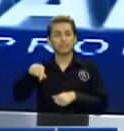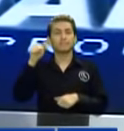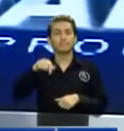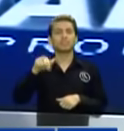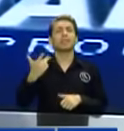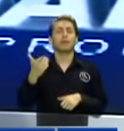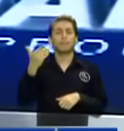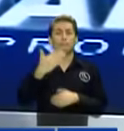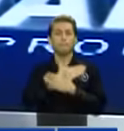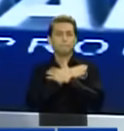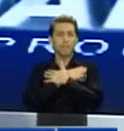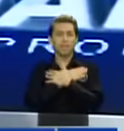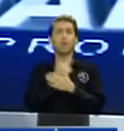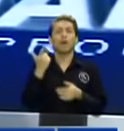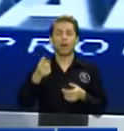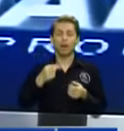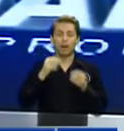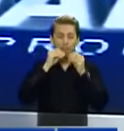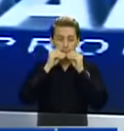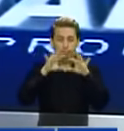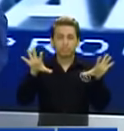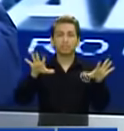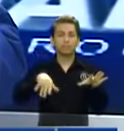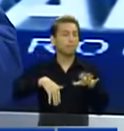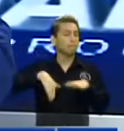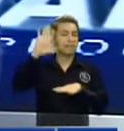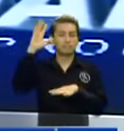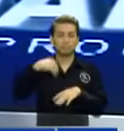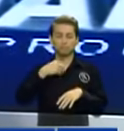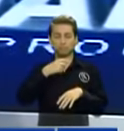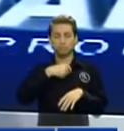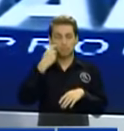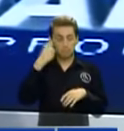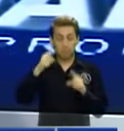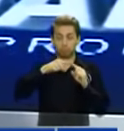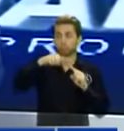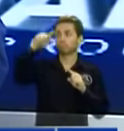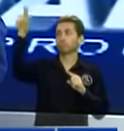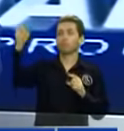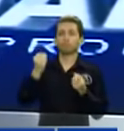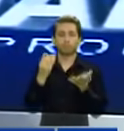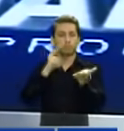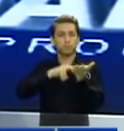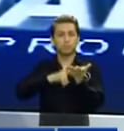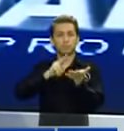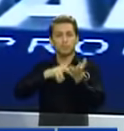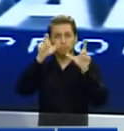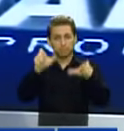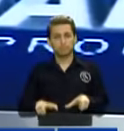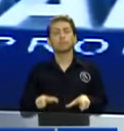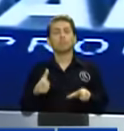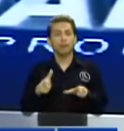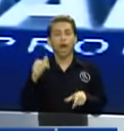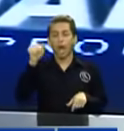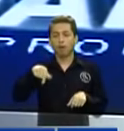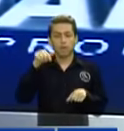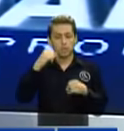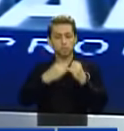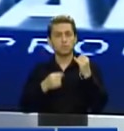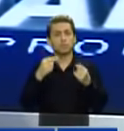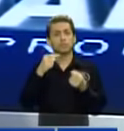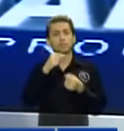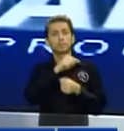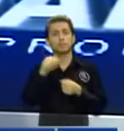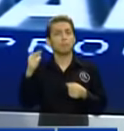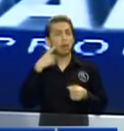mayo, epidemiológicamente es donde esperábamos el mayor número de casos. Esta última semana ha tenido un